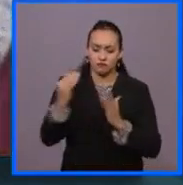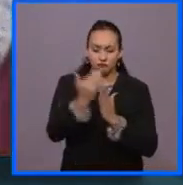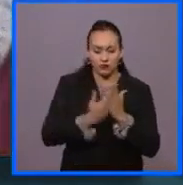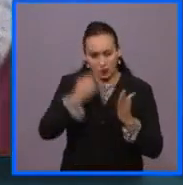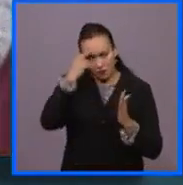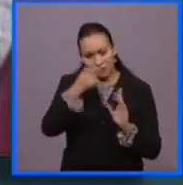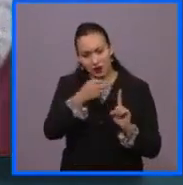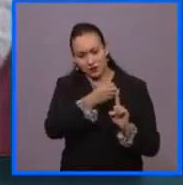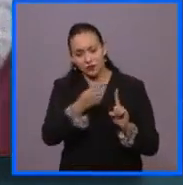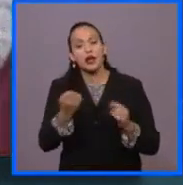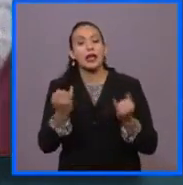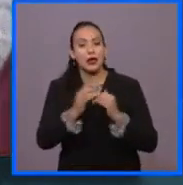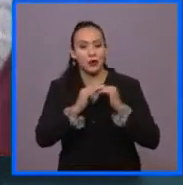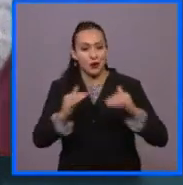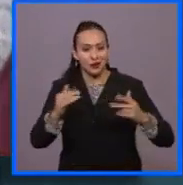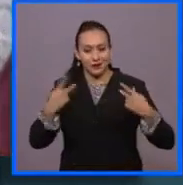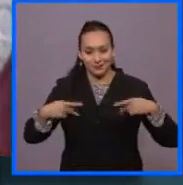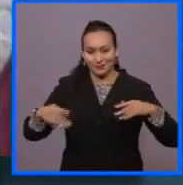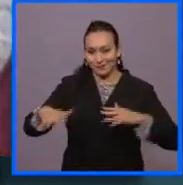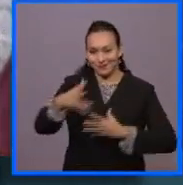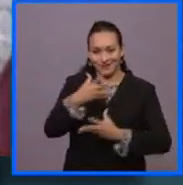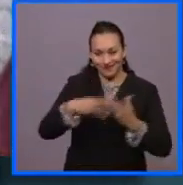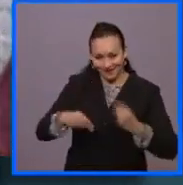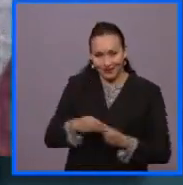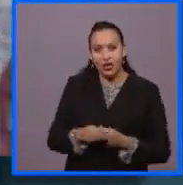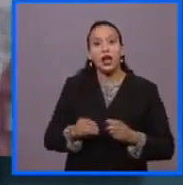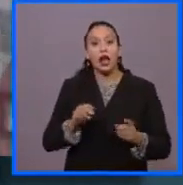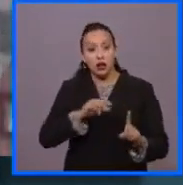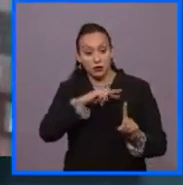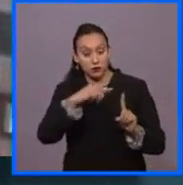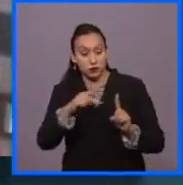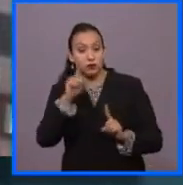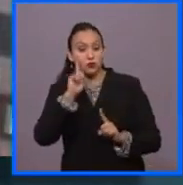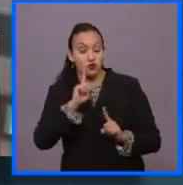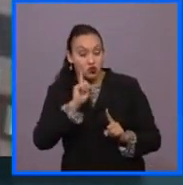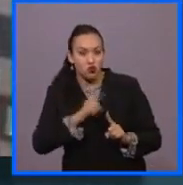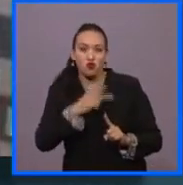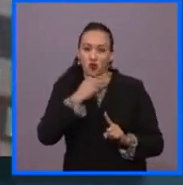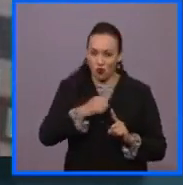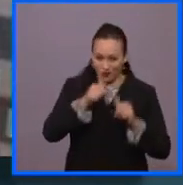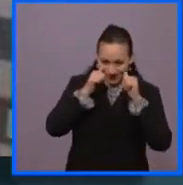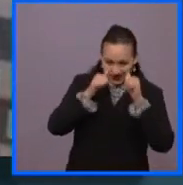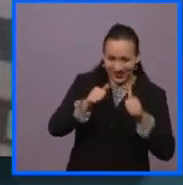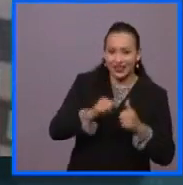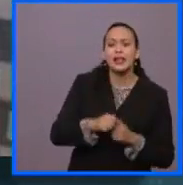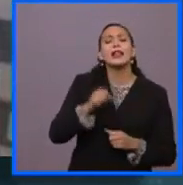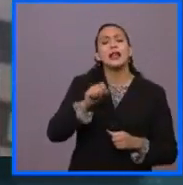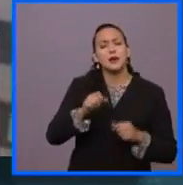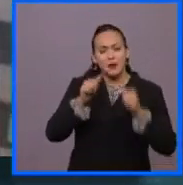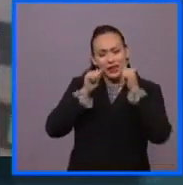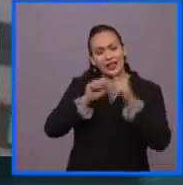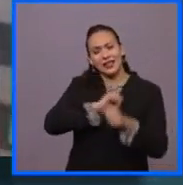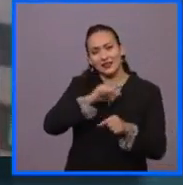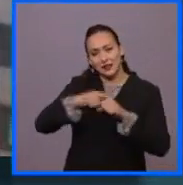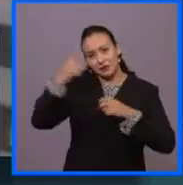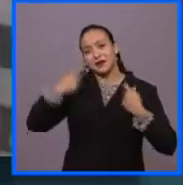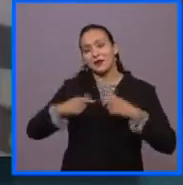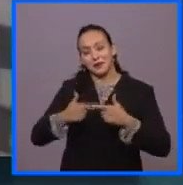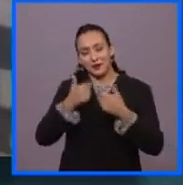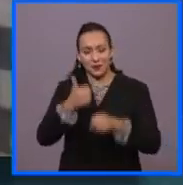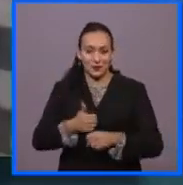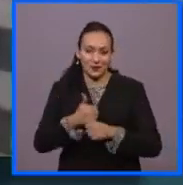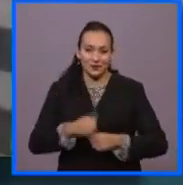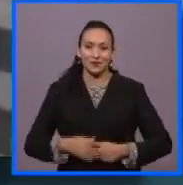para promover la igualdad sustantiva, la perspectiva de género y la atención especializada a personas en situación de